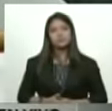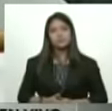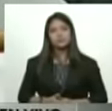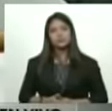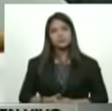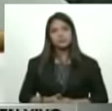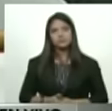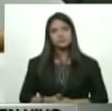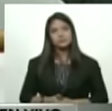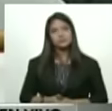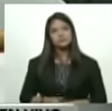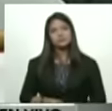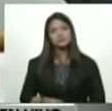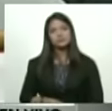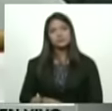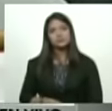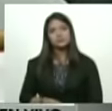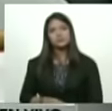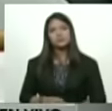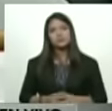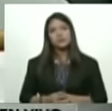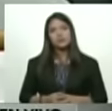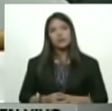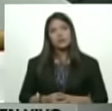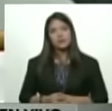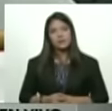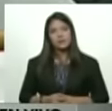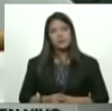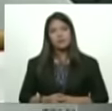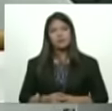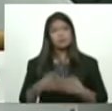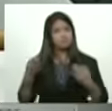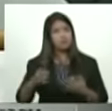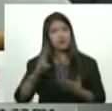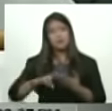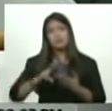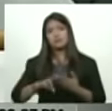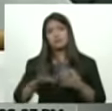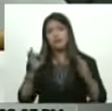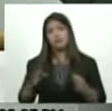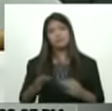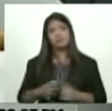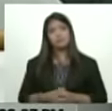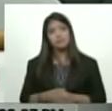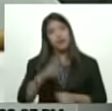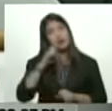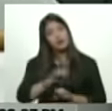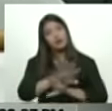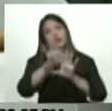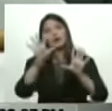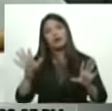hoy día en Venezuela es un voto de garantía que obviamente nos motiva a